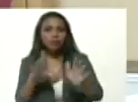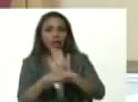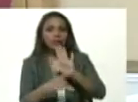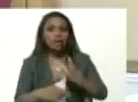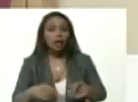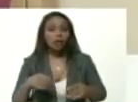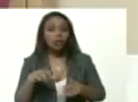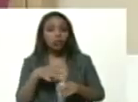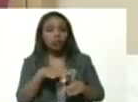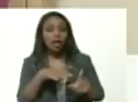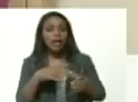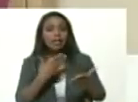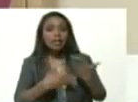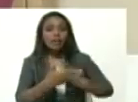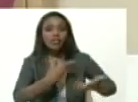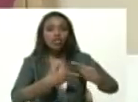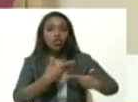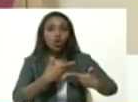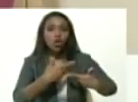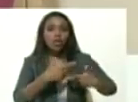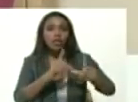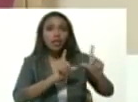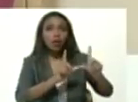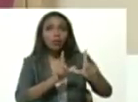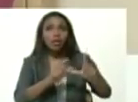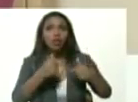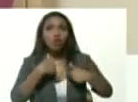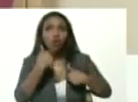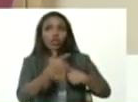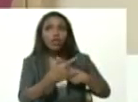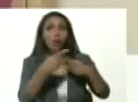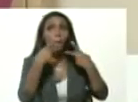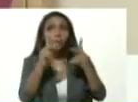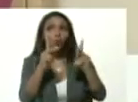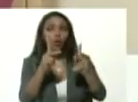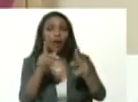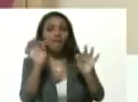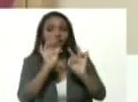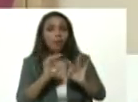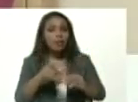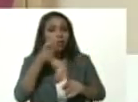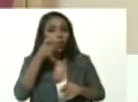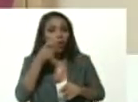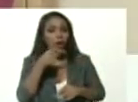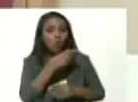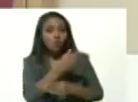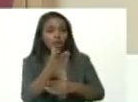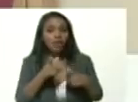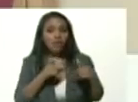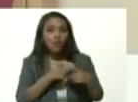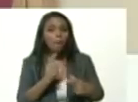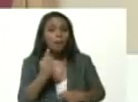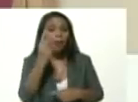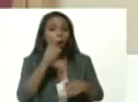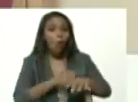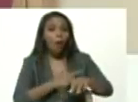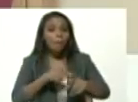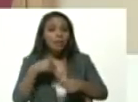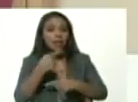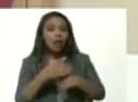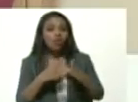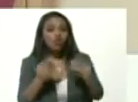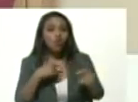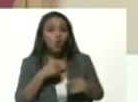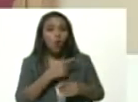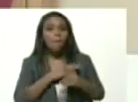servicio de telecomunicaciones. Lo digo públicamente para que se tomen las medidas de seguridad. Ustedes reúnanse a primera hora mañana lunes con todos los